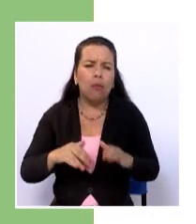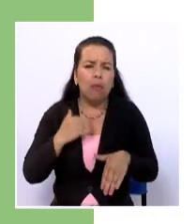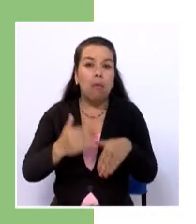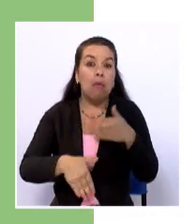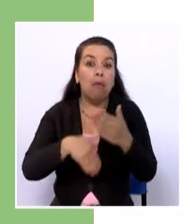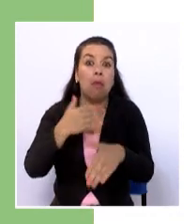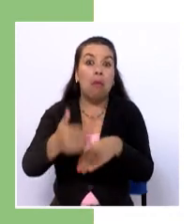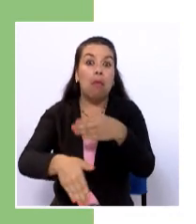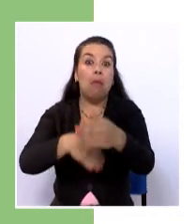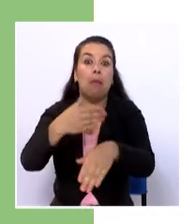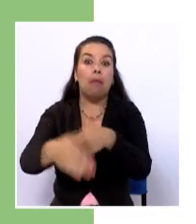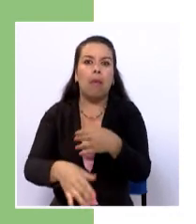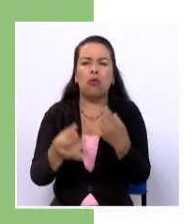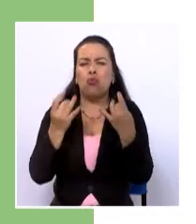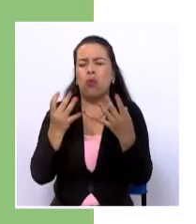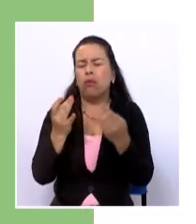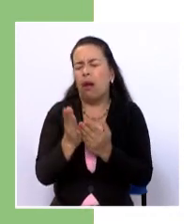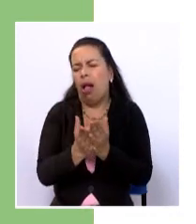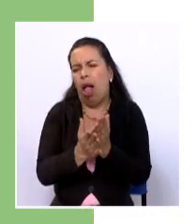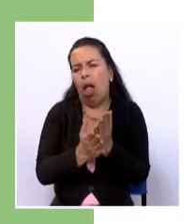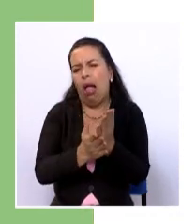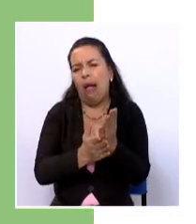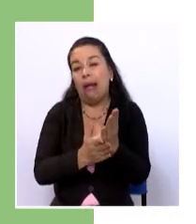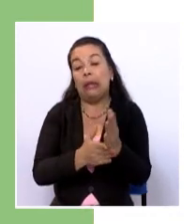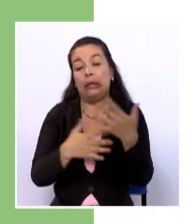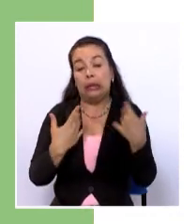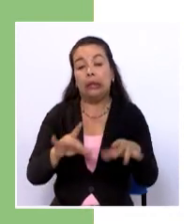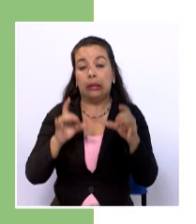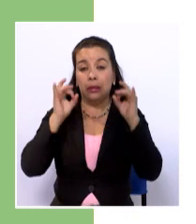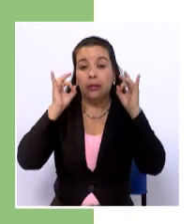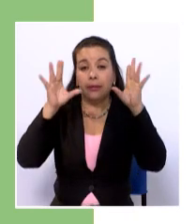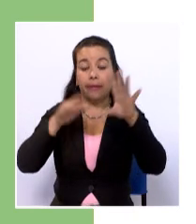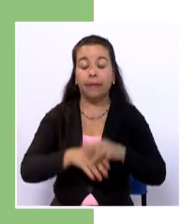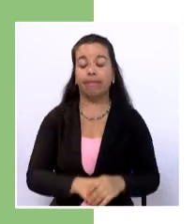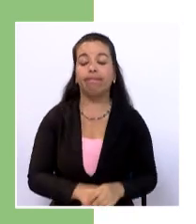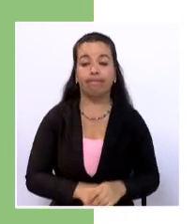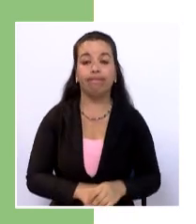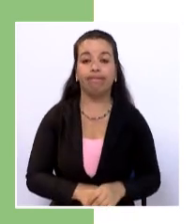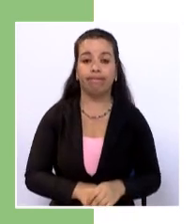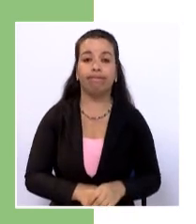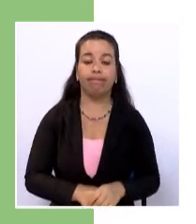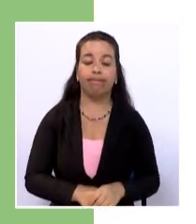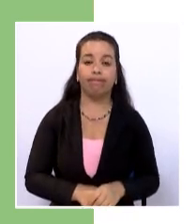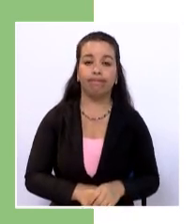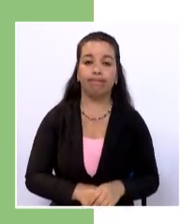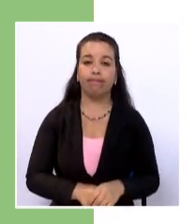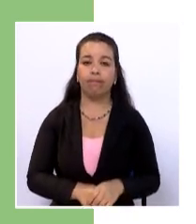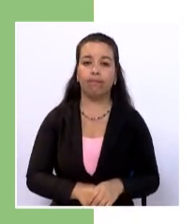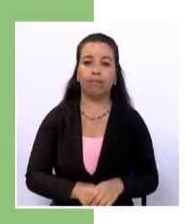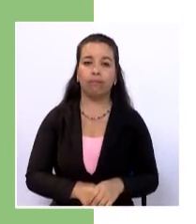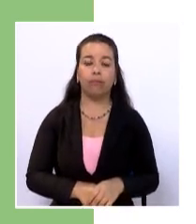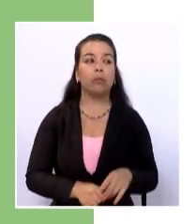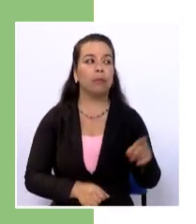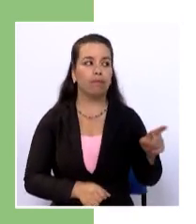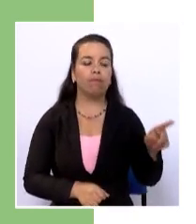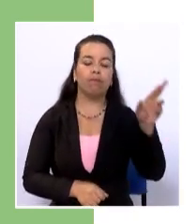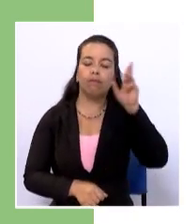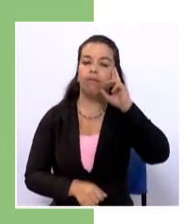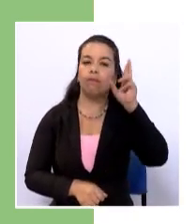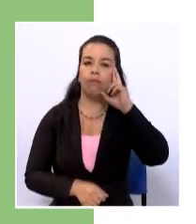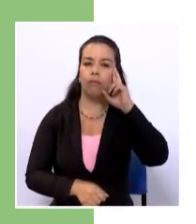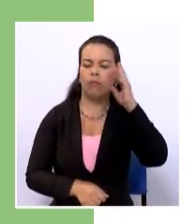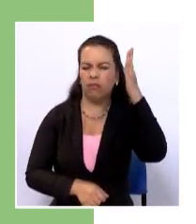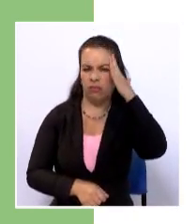tiempo para desencadenar en un dolor crónico y posteriormente en una patología que va a afectar mucho más la fisiología del tiene toda la razón hemos